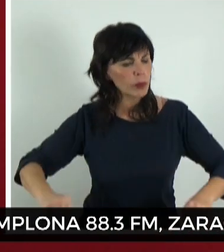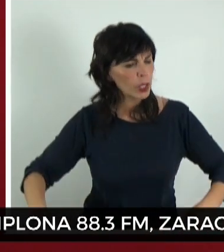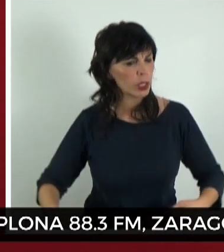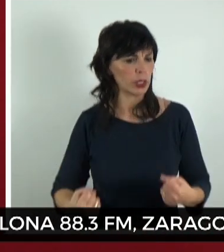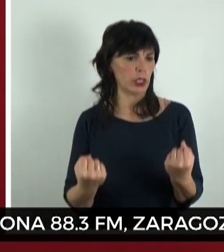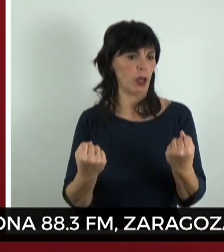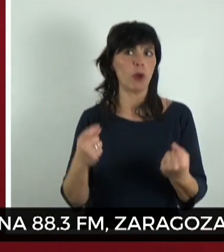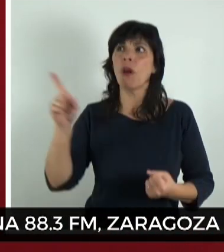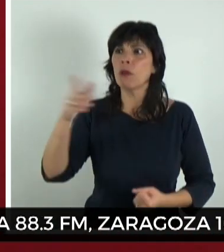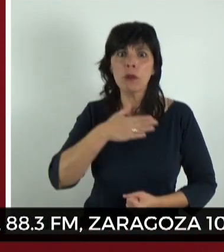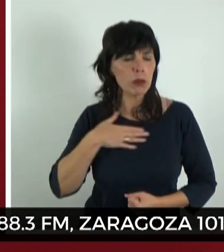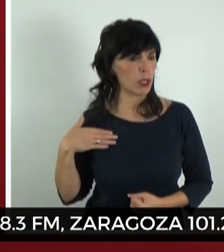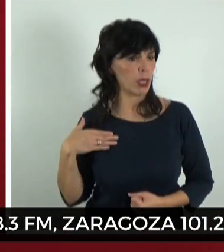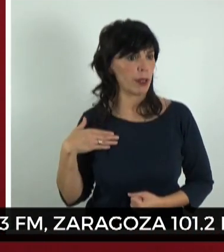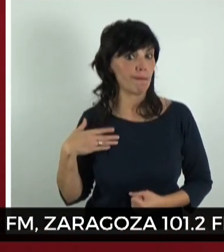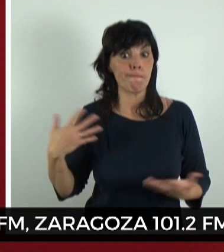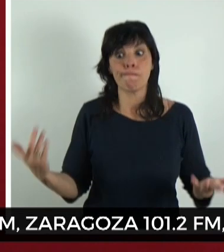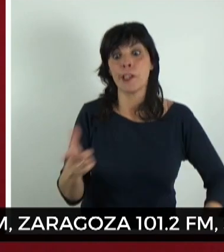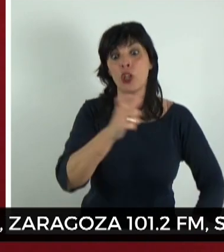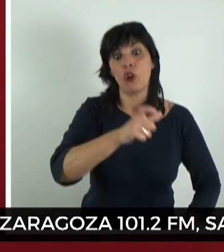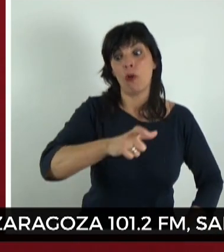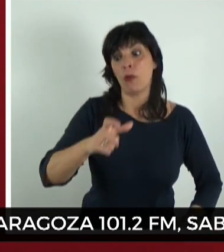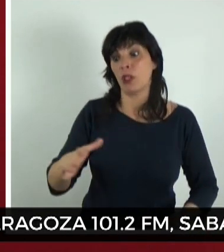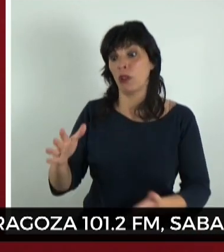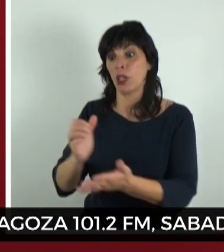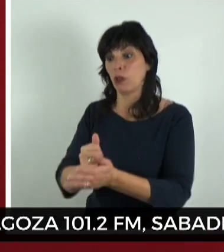quieren recibir esa gracia.